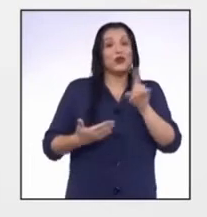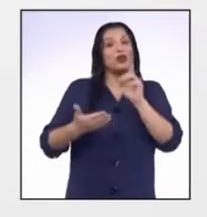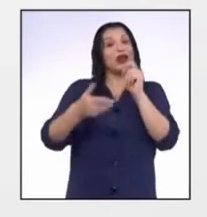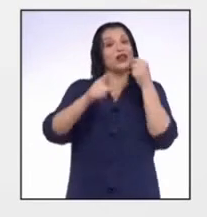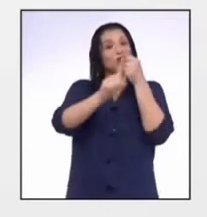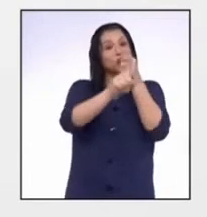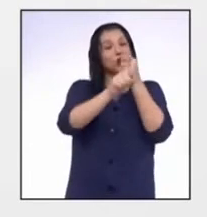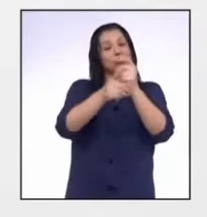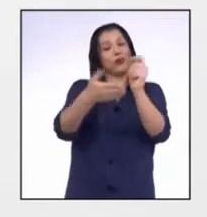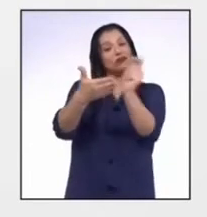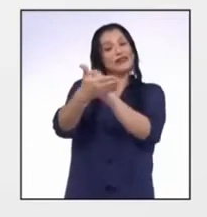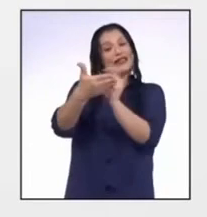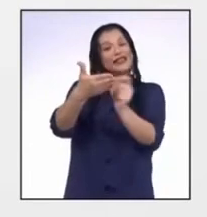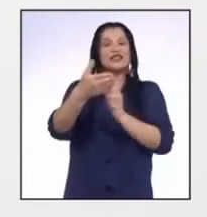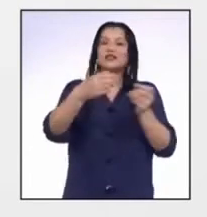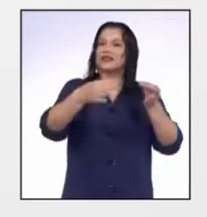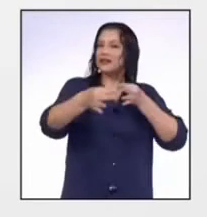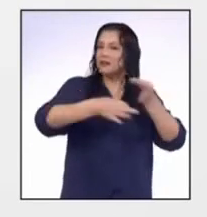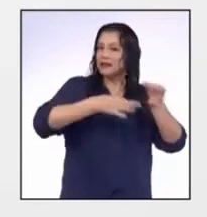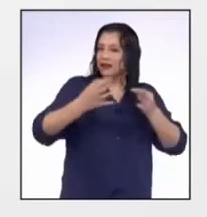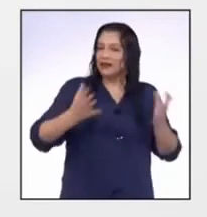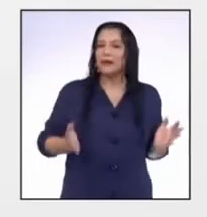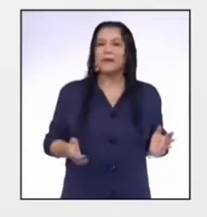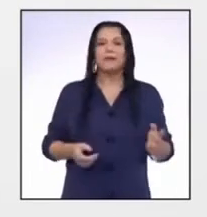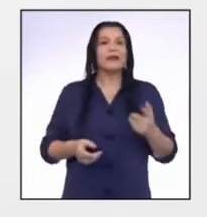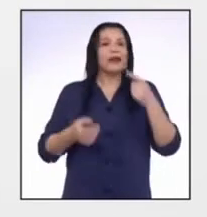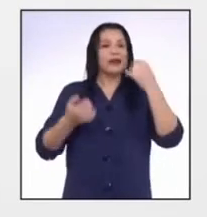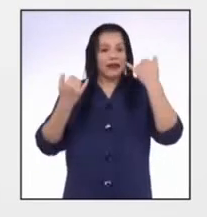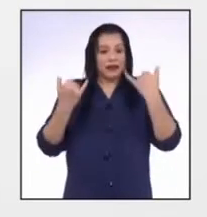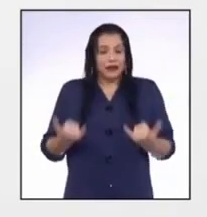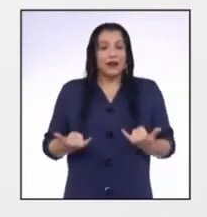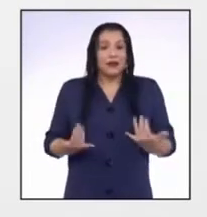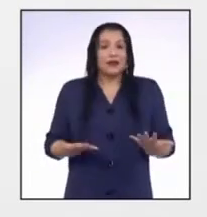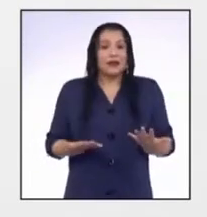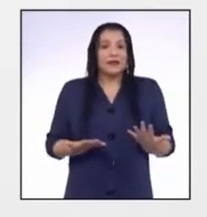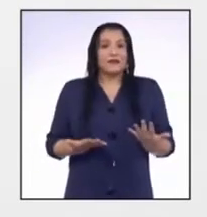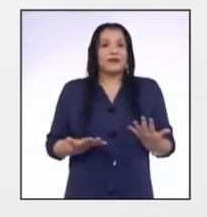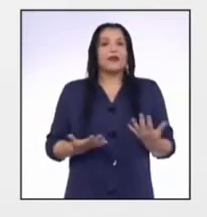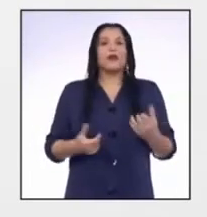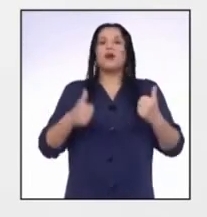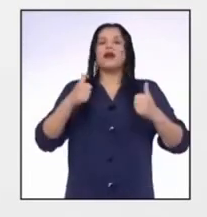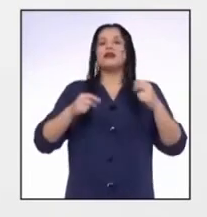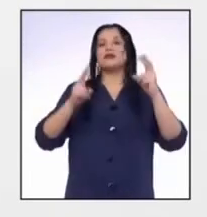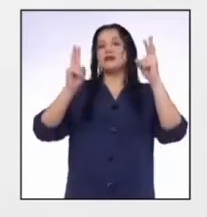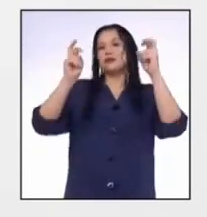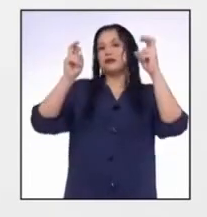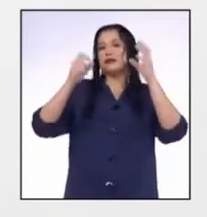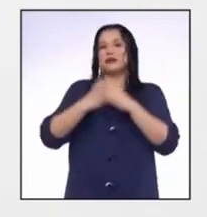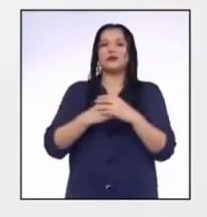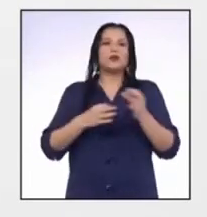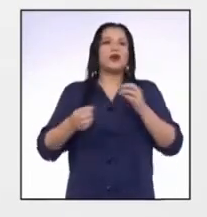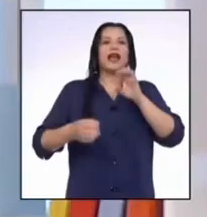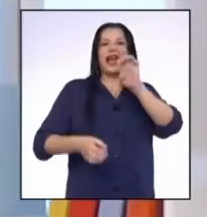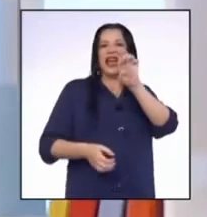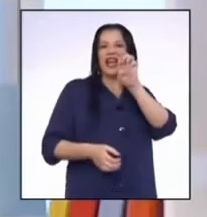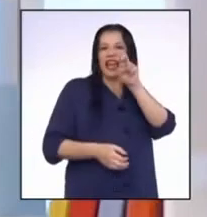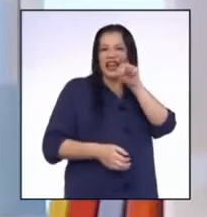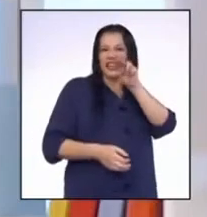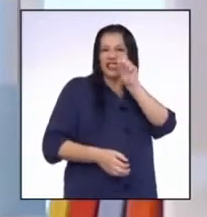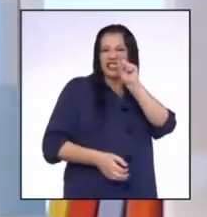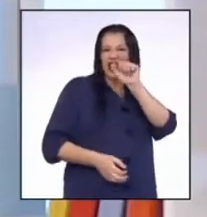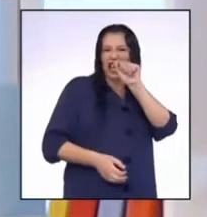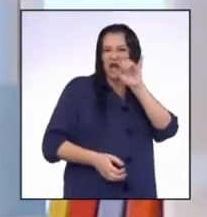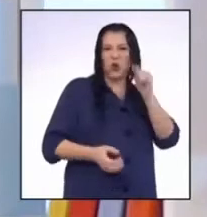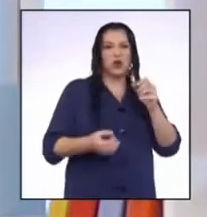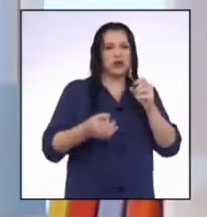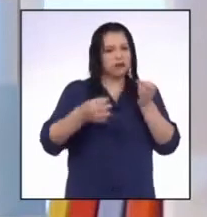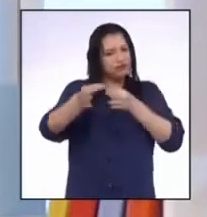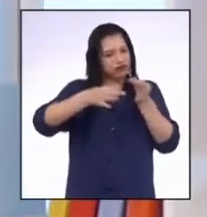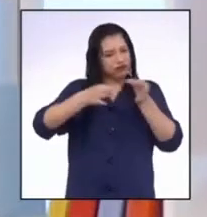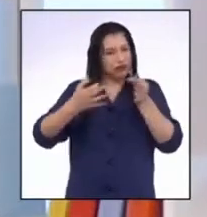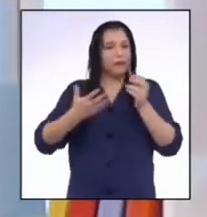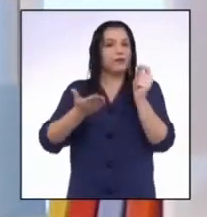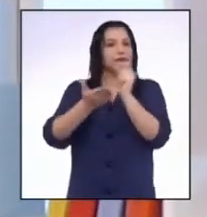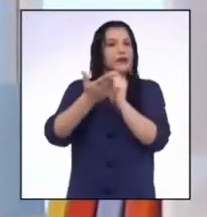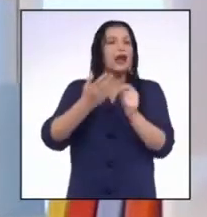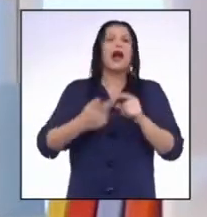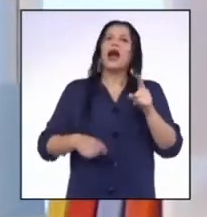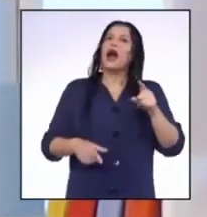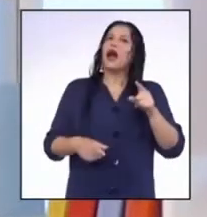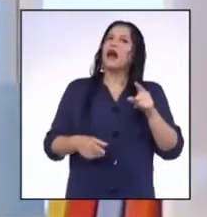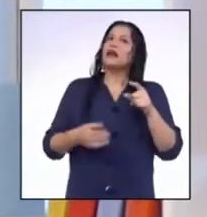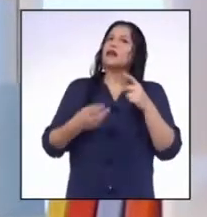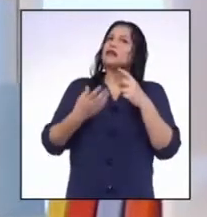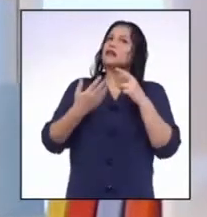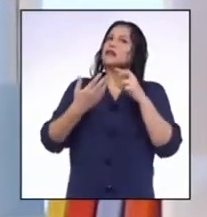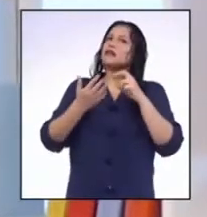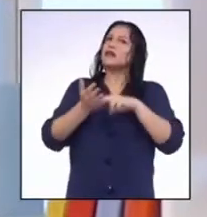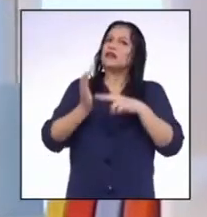de tu texto argumentativo, que en esta ocasión será un ensayo argumentativo. Entonces, profesora, ¿eso quiere decir que